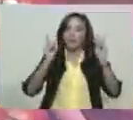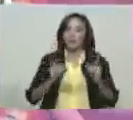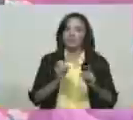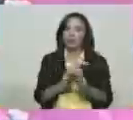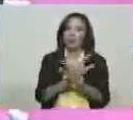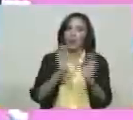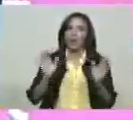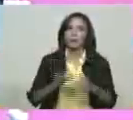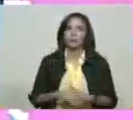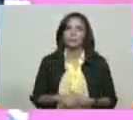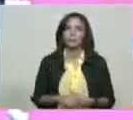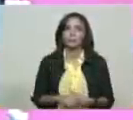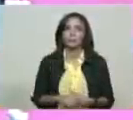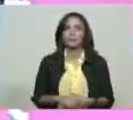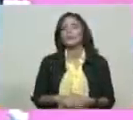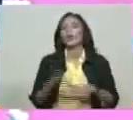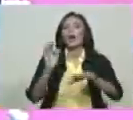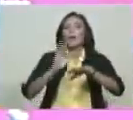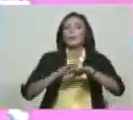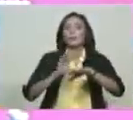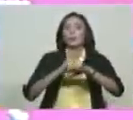por aclamación, por unanimidad,